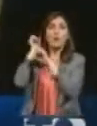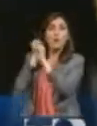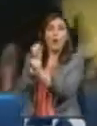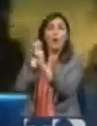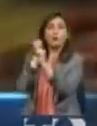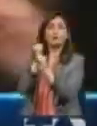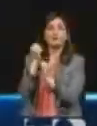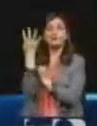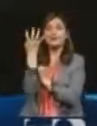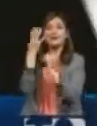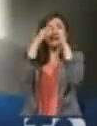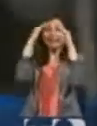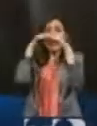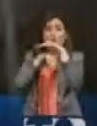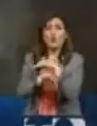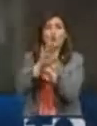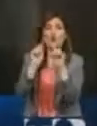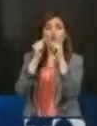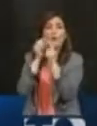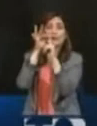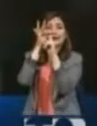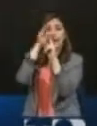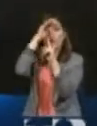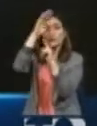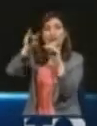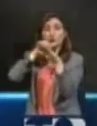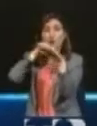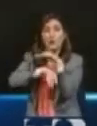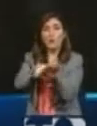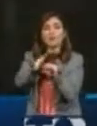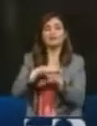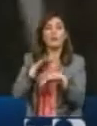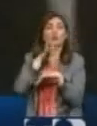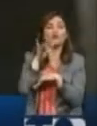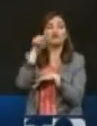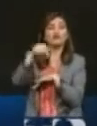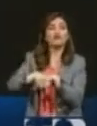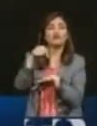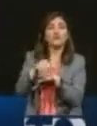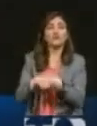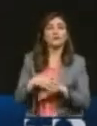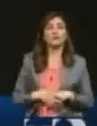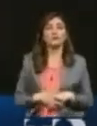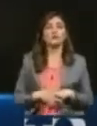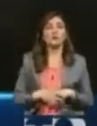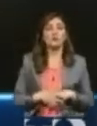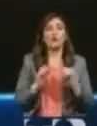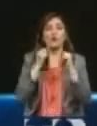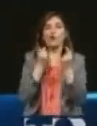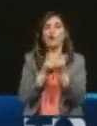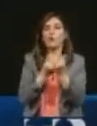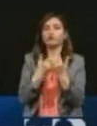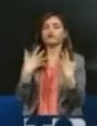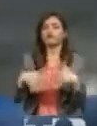son parte de los 14 allanamientos que la Unidad Antisecuestros y Extorsión de la Policía Nacional ejecutó la madrugada de hoy, tras una bien estructurada banda dedicada